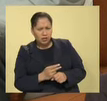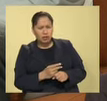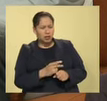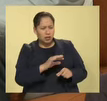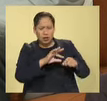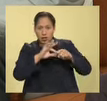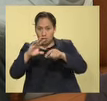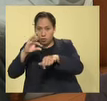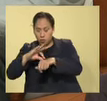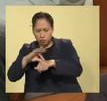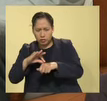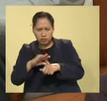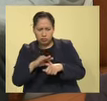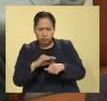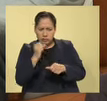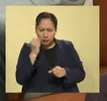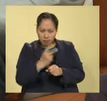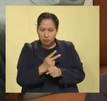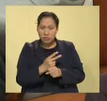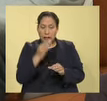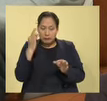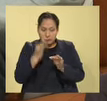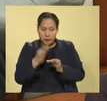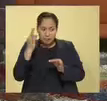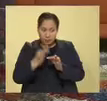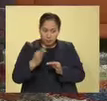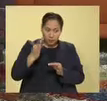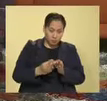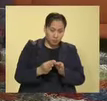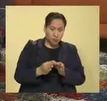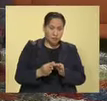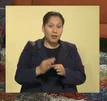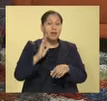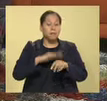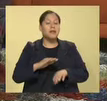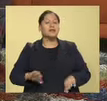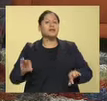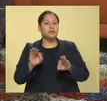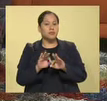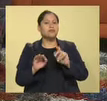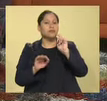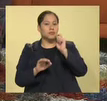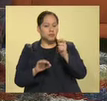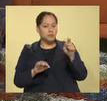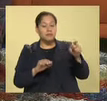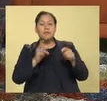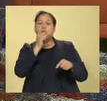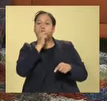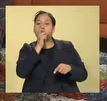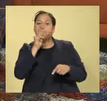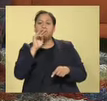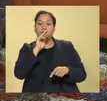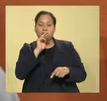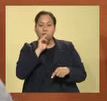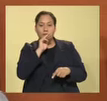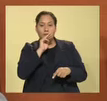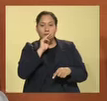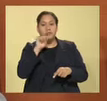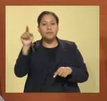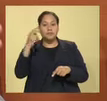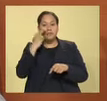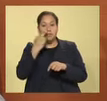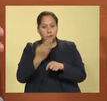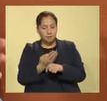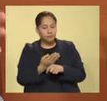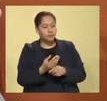temprano y puntual, y sobre todo, aquí lo importante, es que los papás se encargan